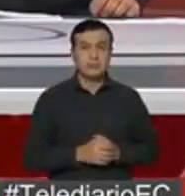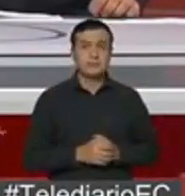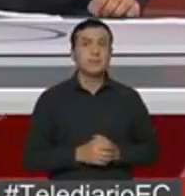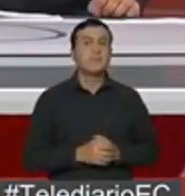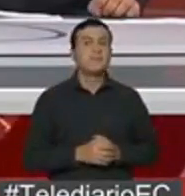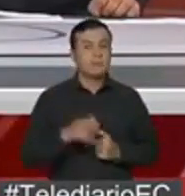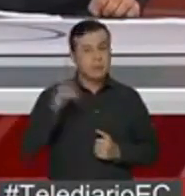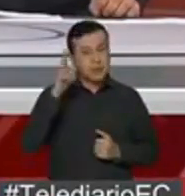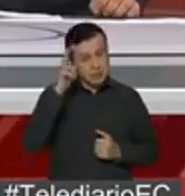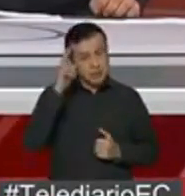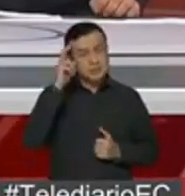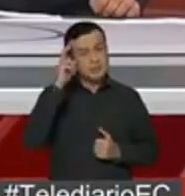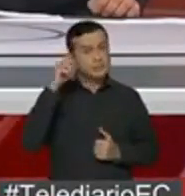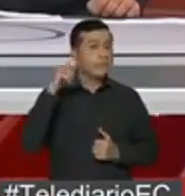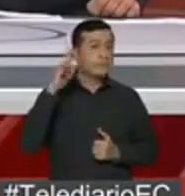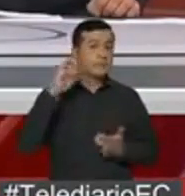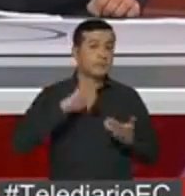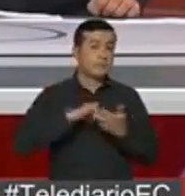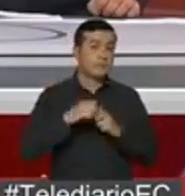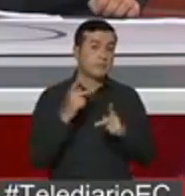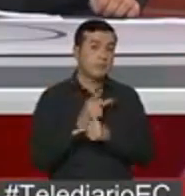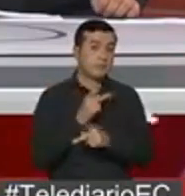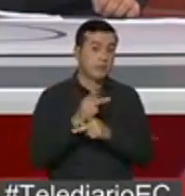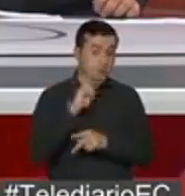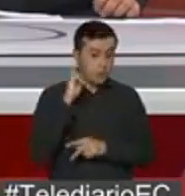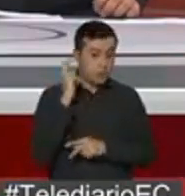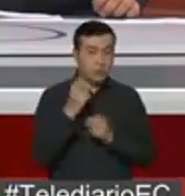Creo que sí. Uno de los sectores más golpeados es el turismo